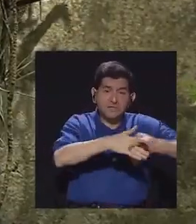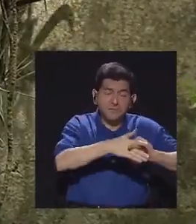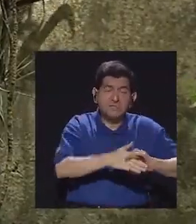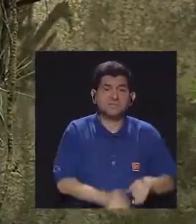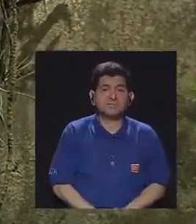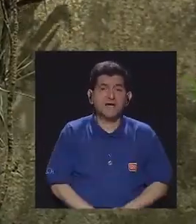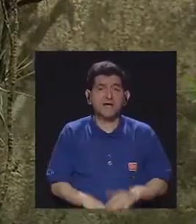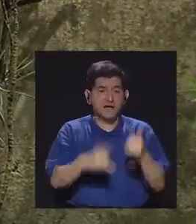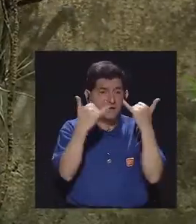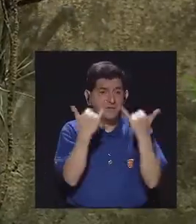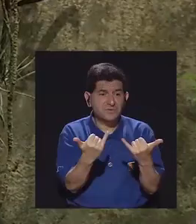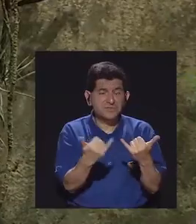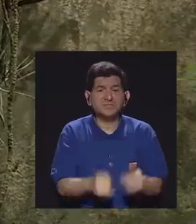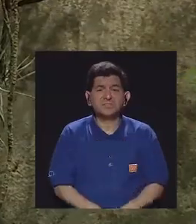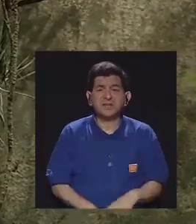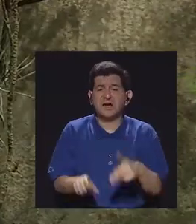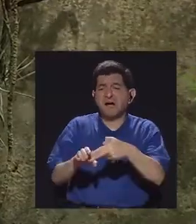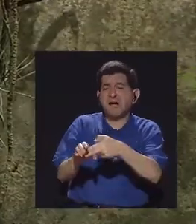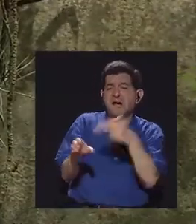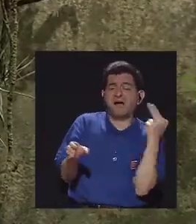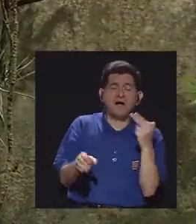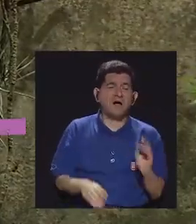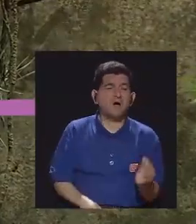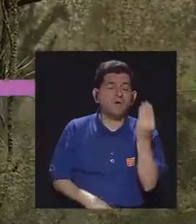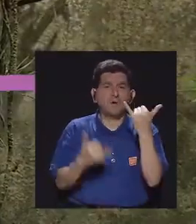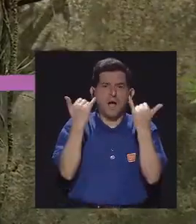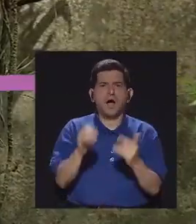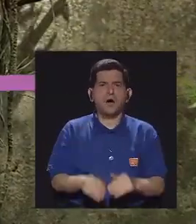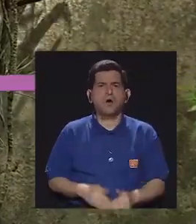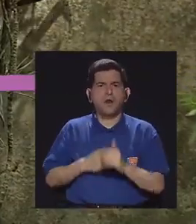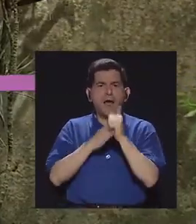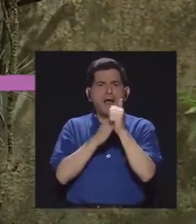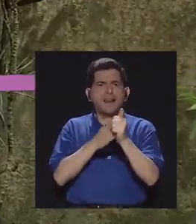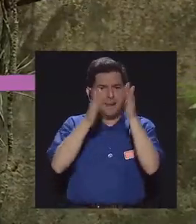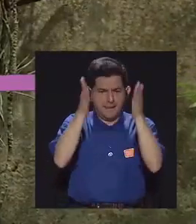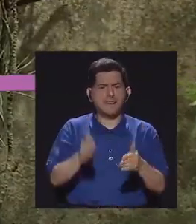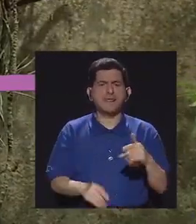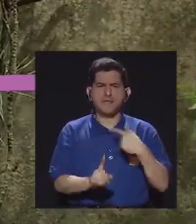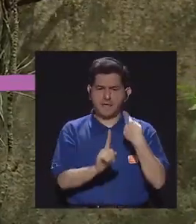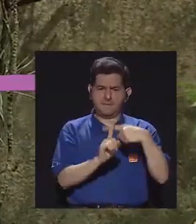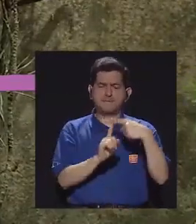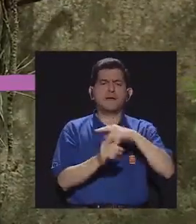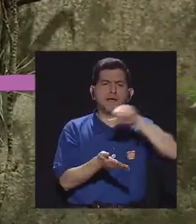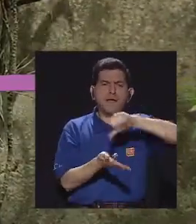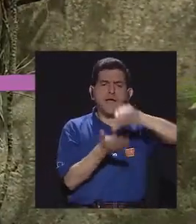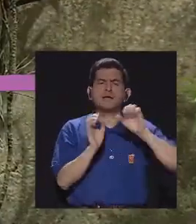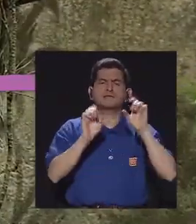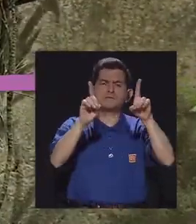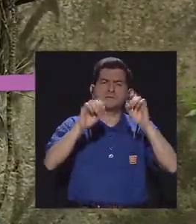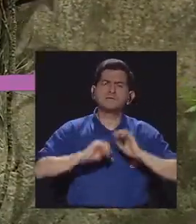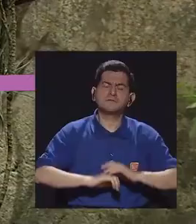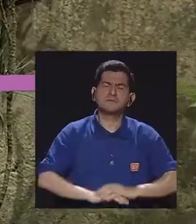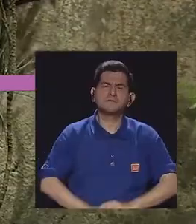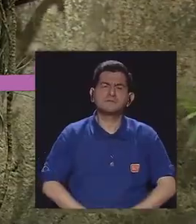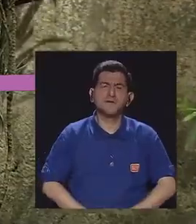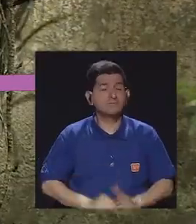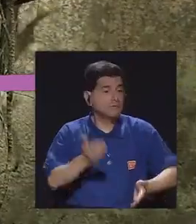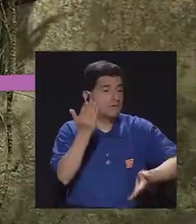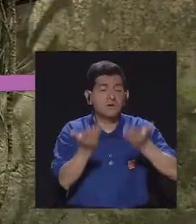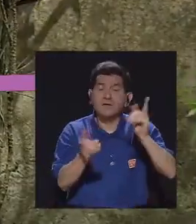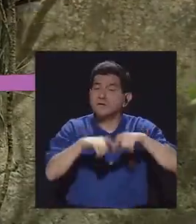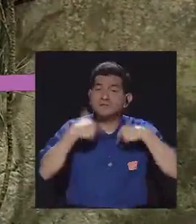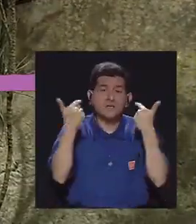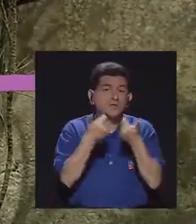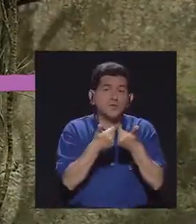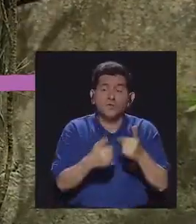empezaron chicos que ya iban a desertar y ahora son líderes positivos en los centros educativos y tal vez